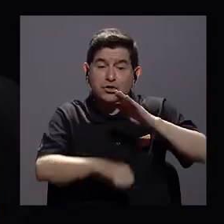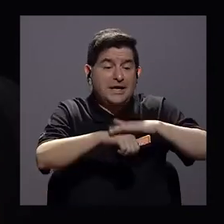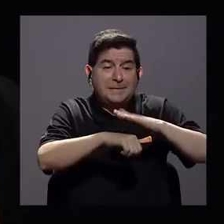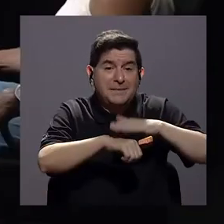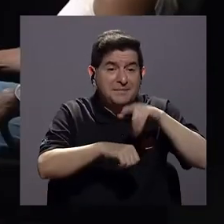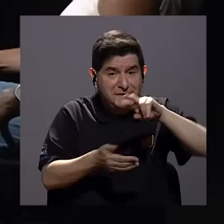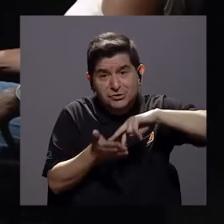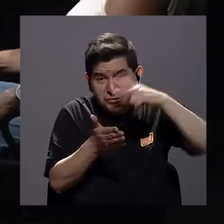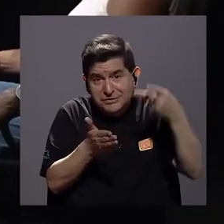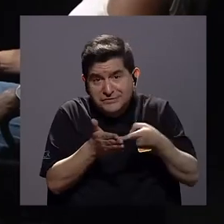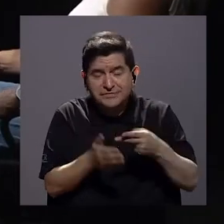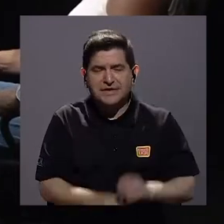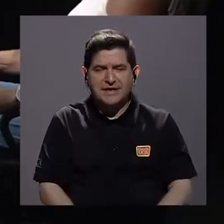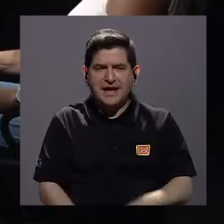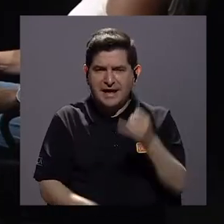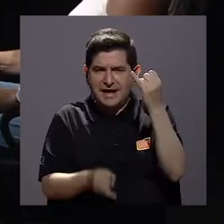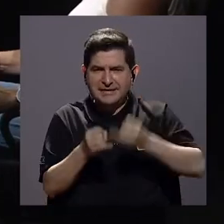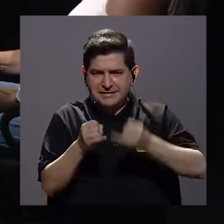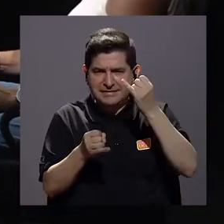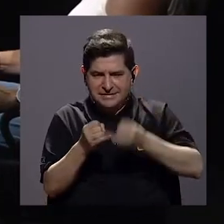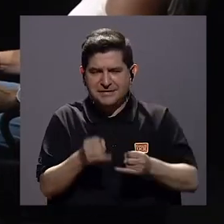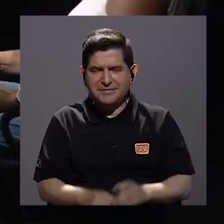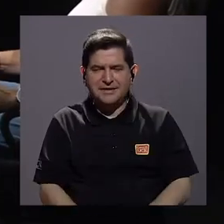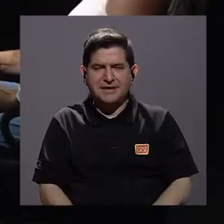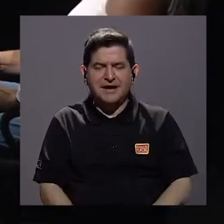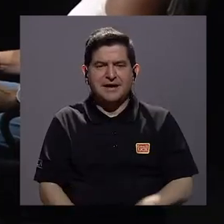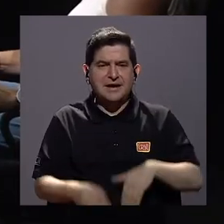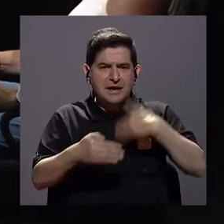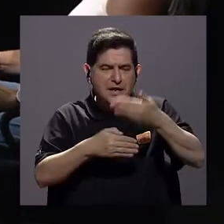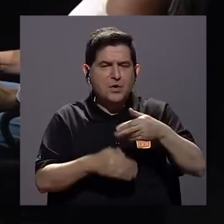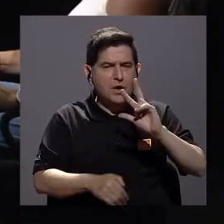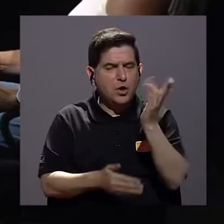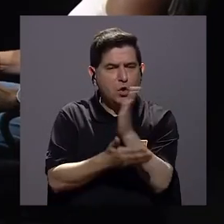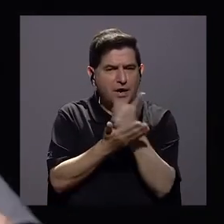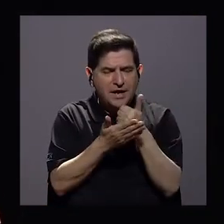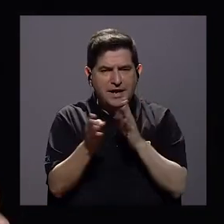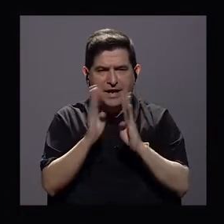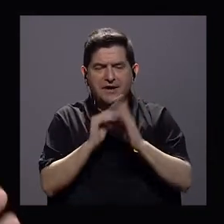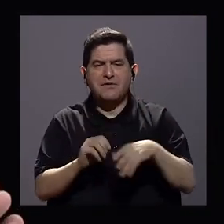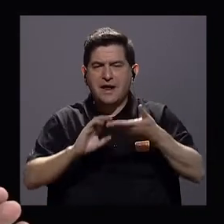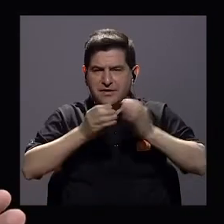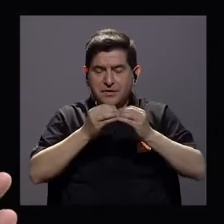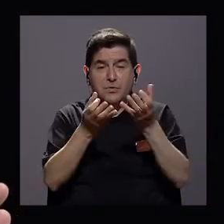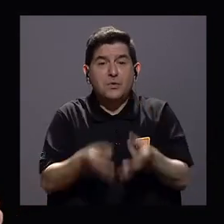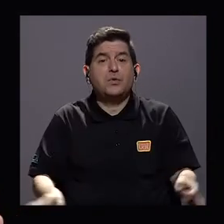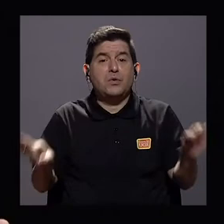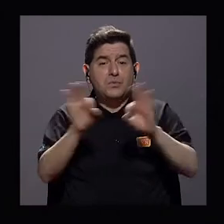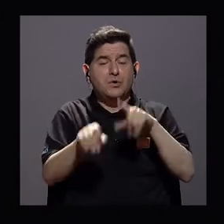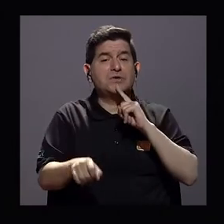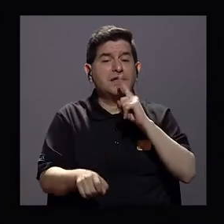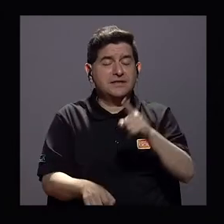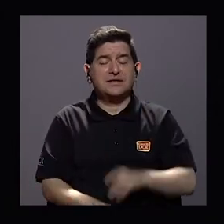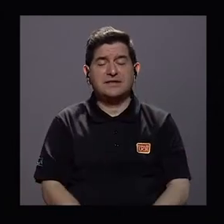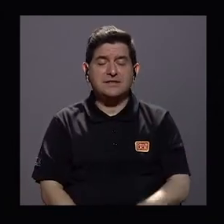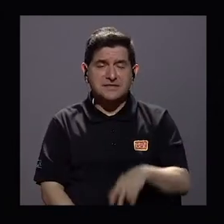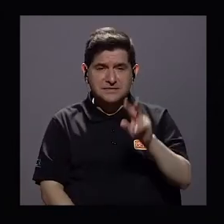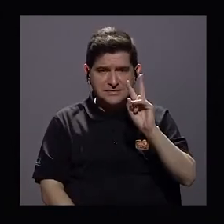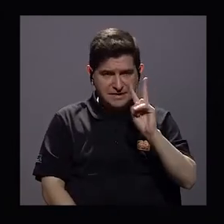licencia. Quiero cerrar ese bloque. Ahora en el tercer bloque vamos a hablar de números. Ven qué importante lo que plantea doña